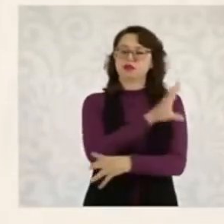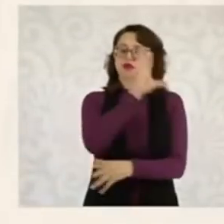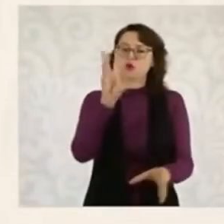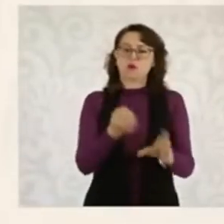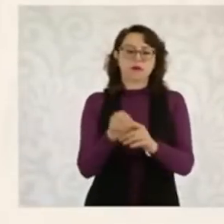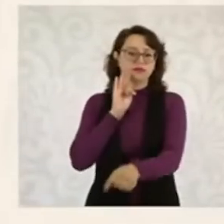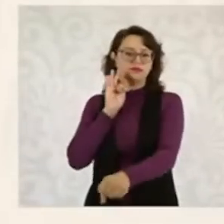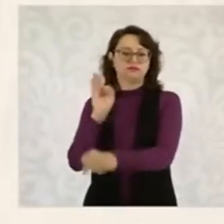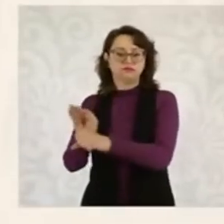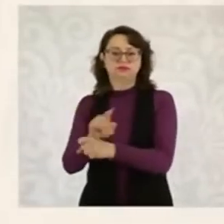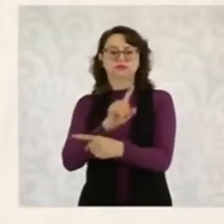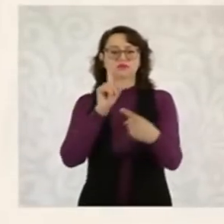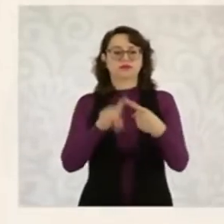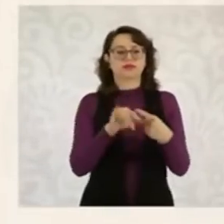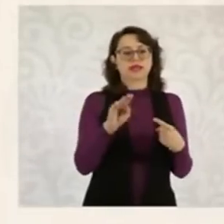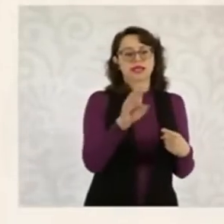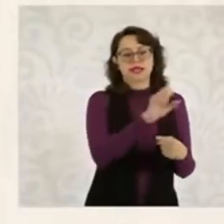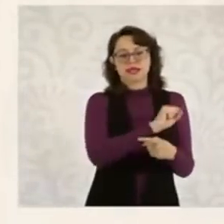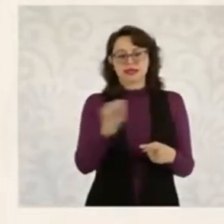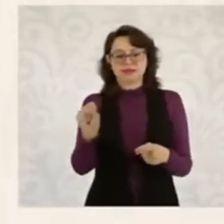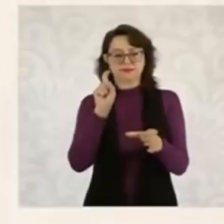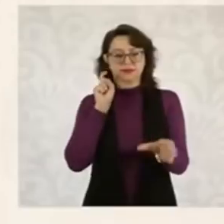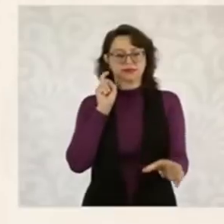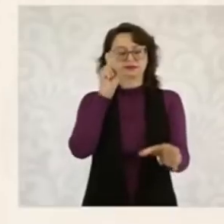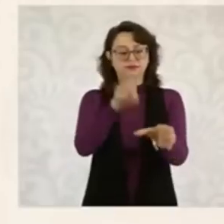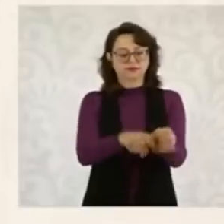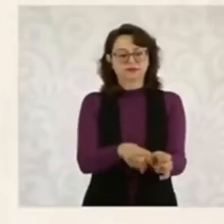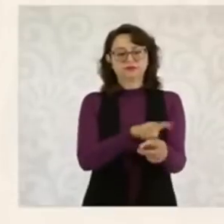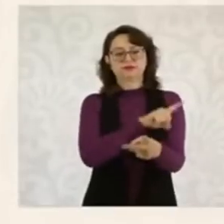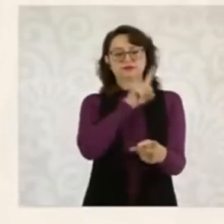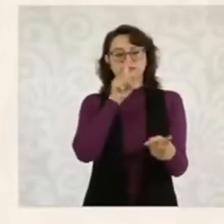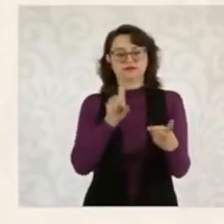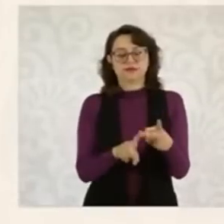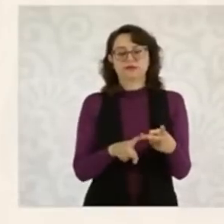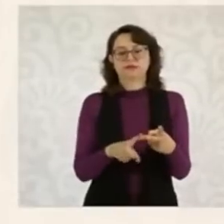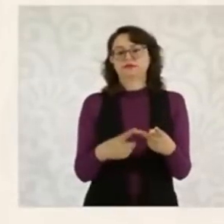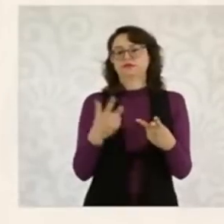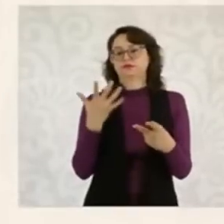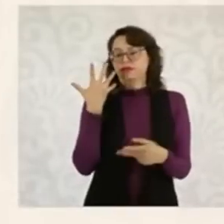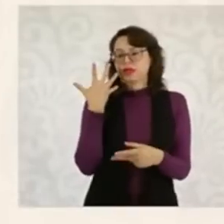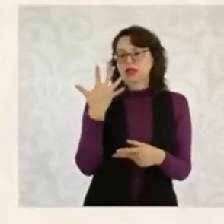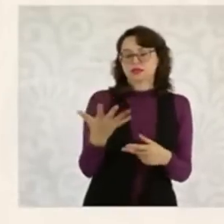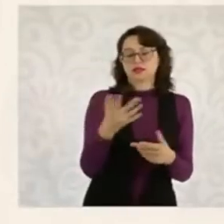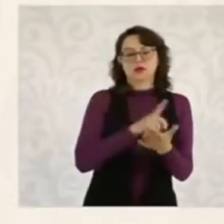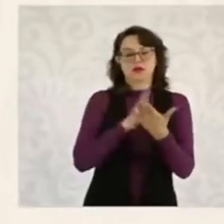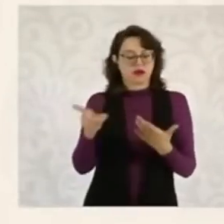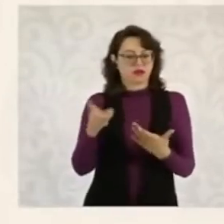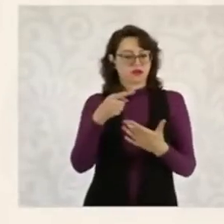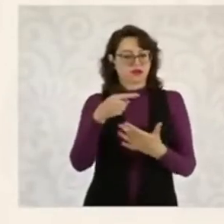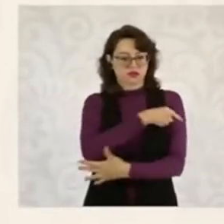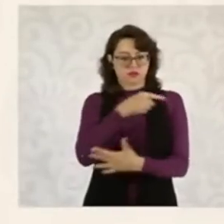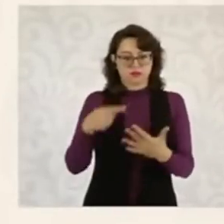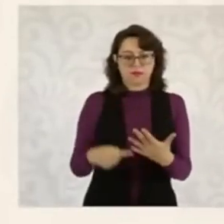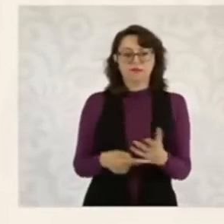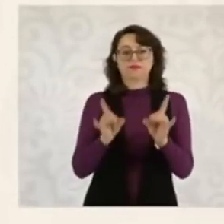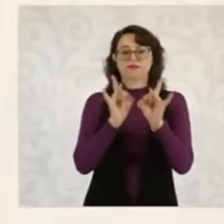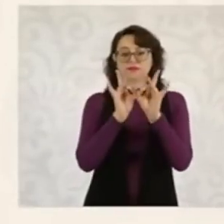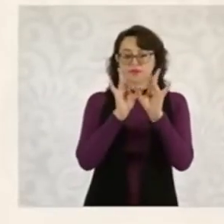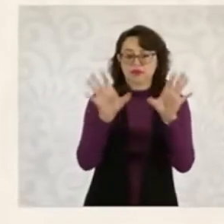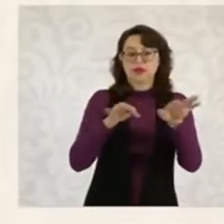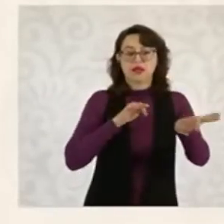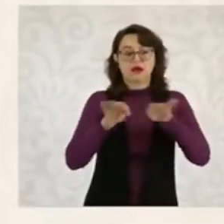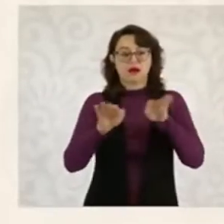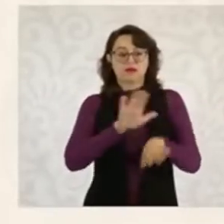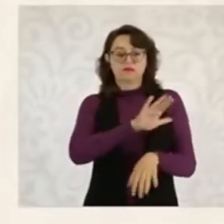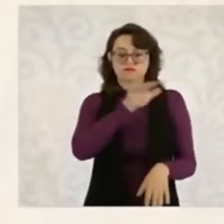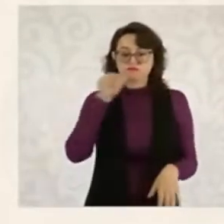IMSS y al Infonavit, y esto significa que estarán asegurados en 5 áreas fundamentales. Por caso de riesgos de